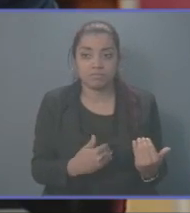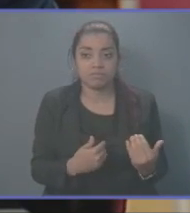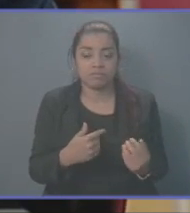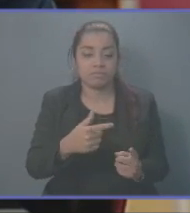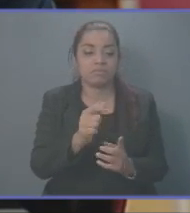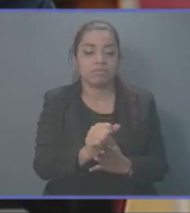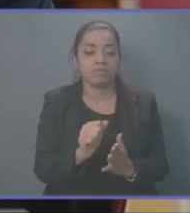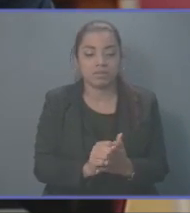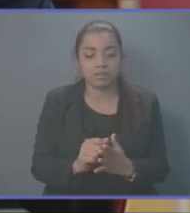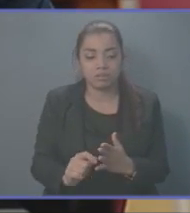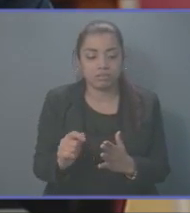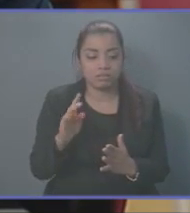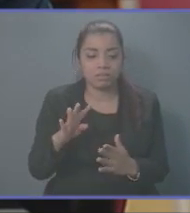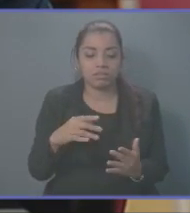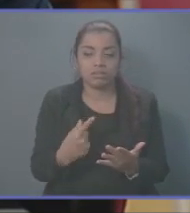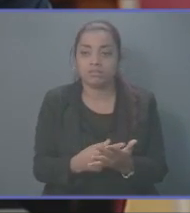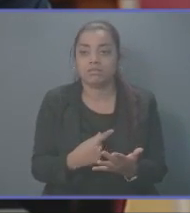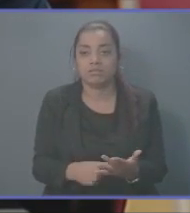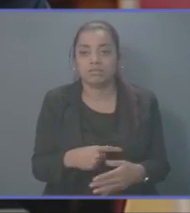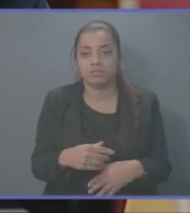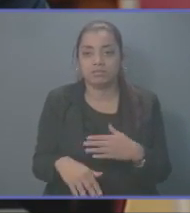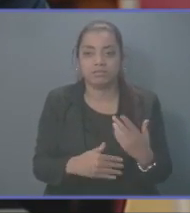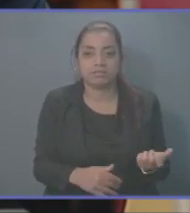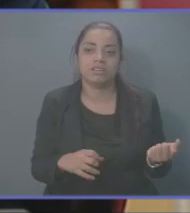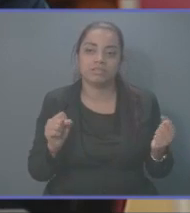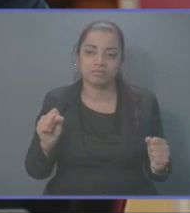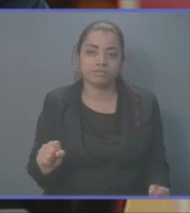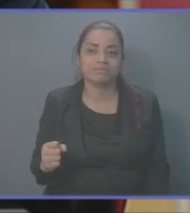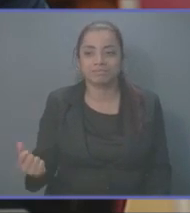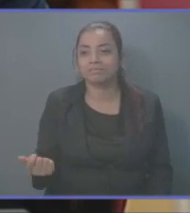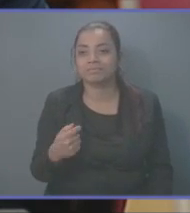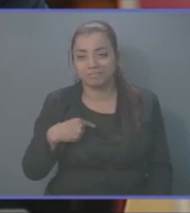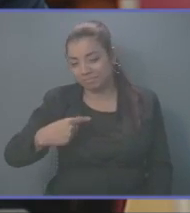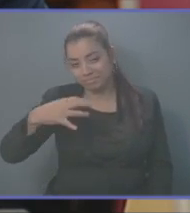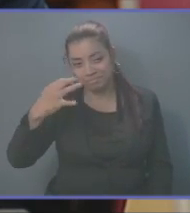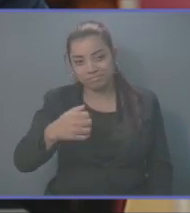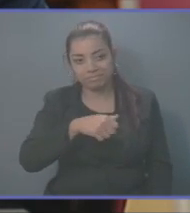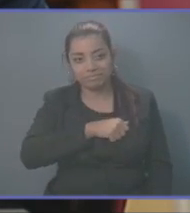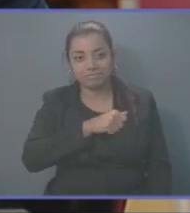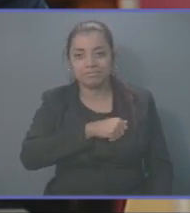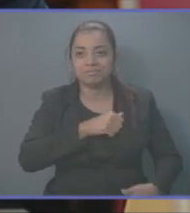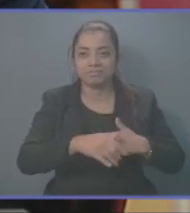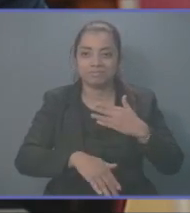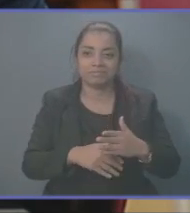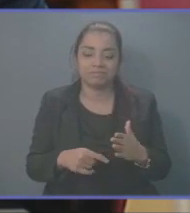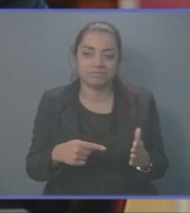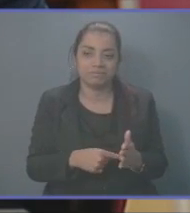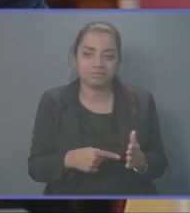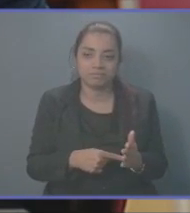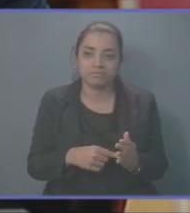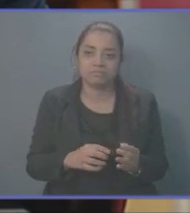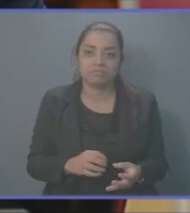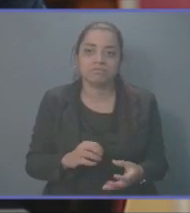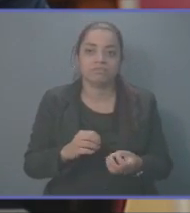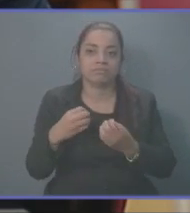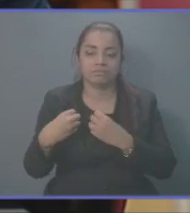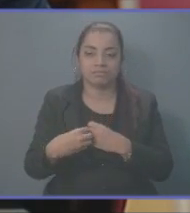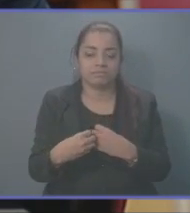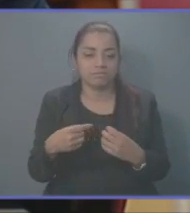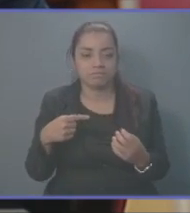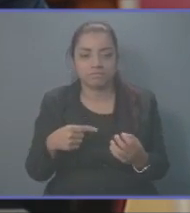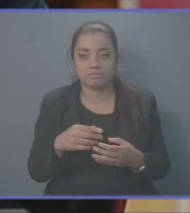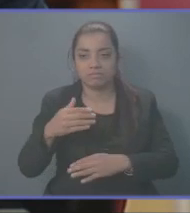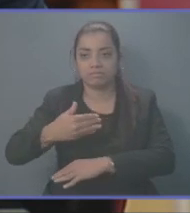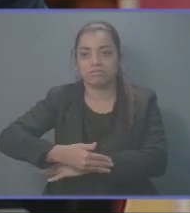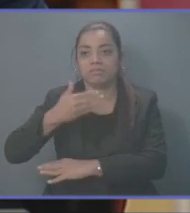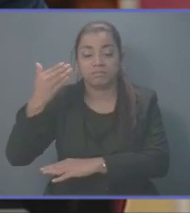Artículo 4. Los sujetos pasivos obligados al pago de tributos bajo competencia de la Dirección General de Aduanas podrán acogerse a los